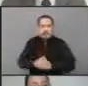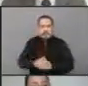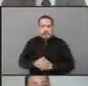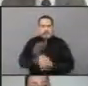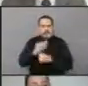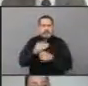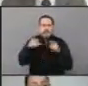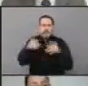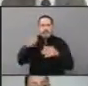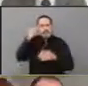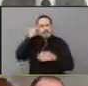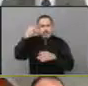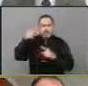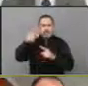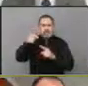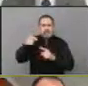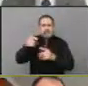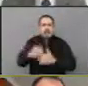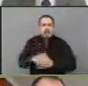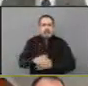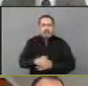sentido,